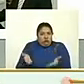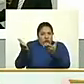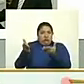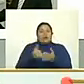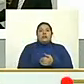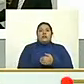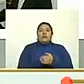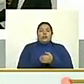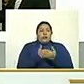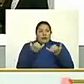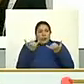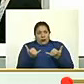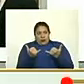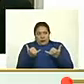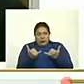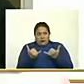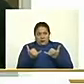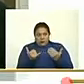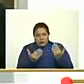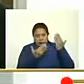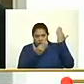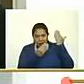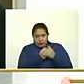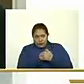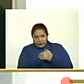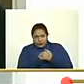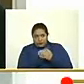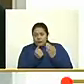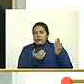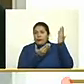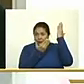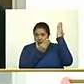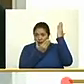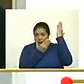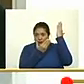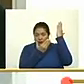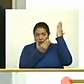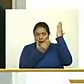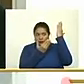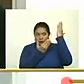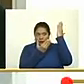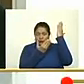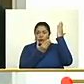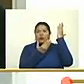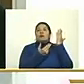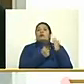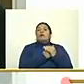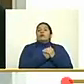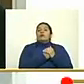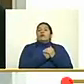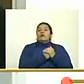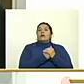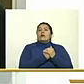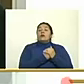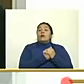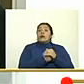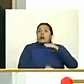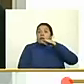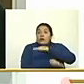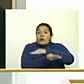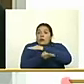Ahora lo veremos con exactitud, pero los funcionarios que son